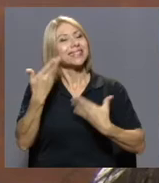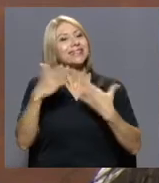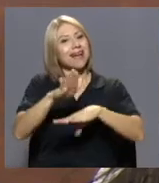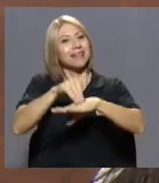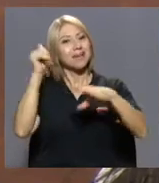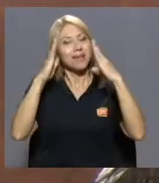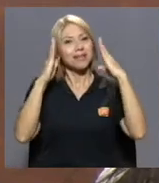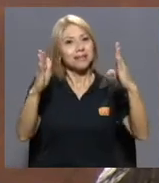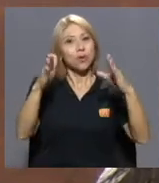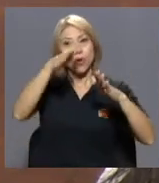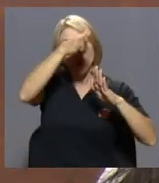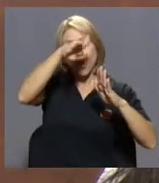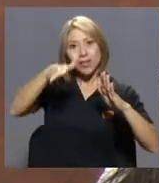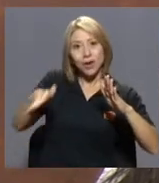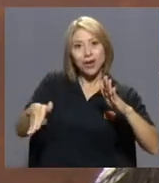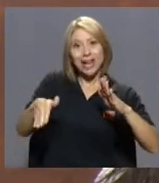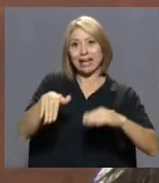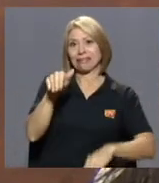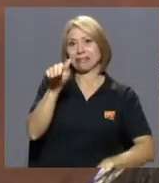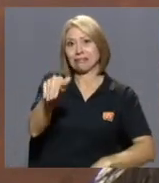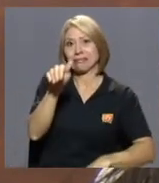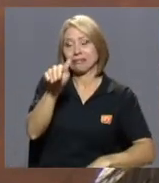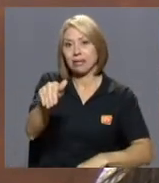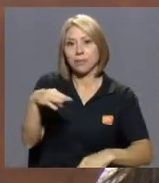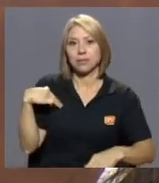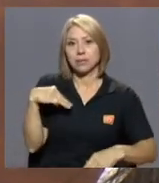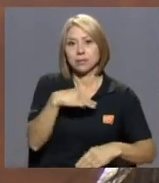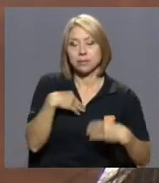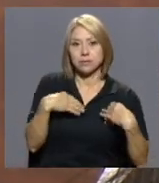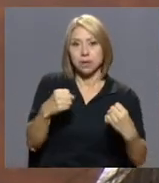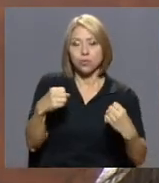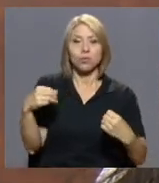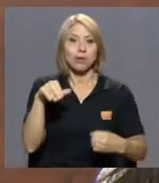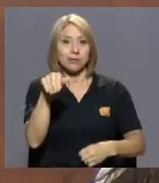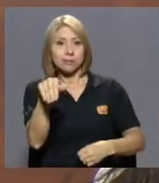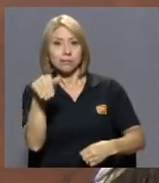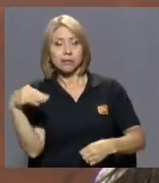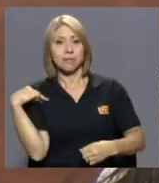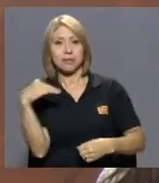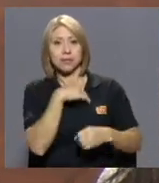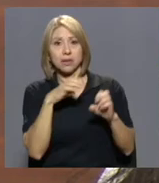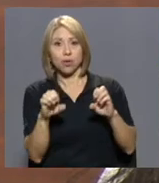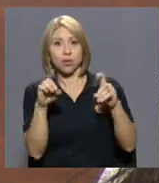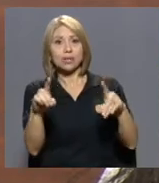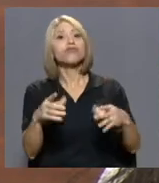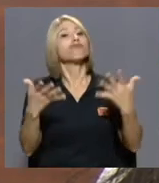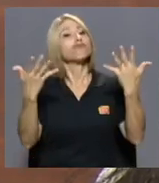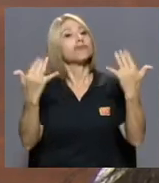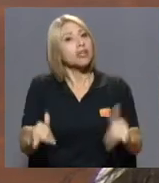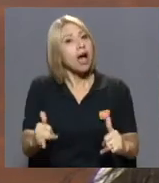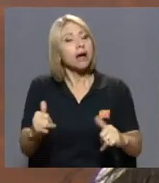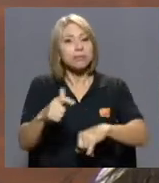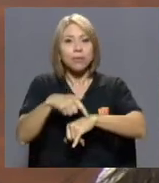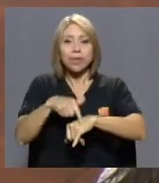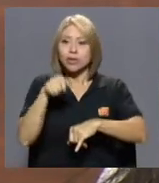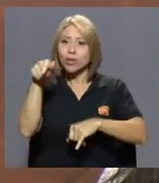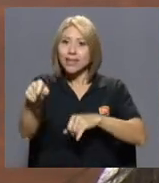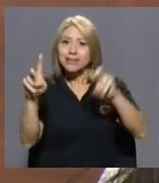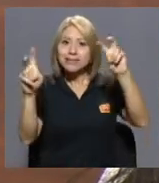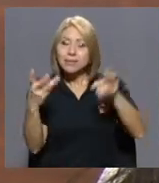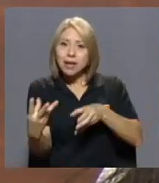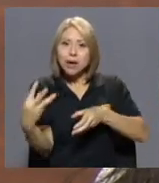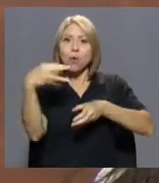una instrucción al Ministerio de Salud y al Ministerio de Educación diciendo ya es momento de incluirlo, porque de hecho está